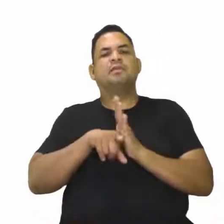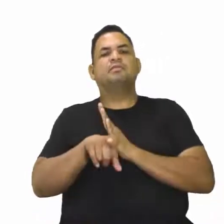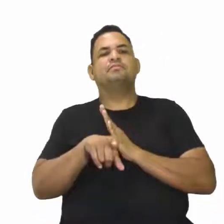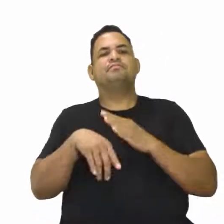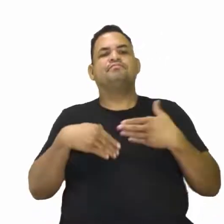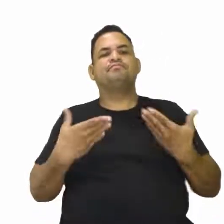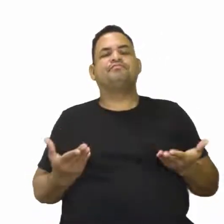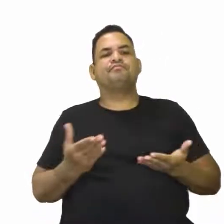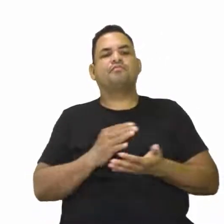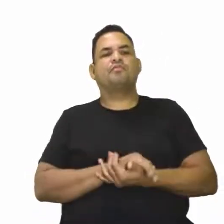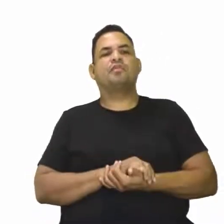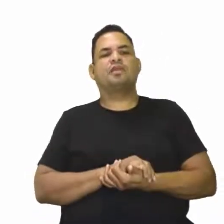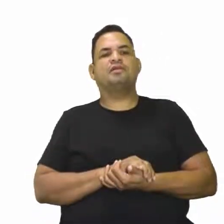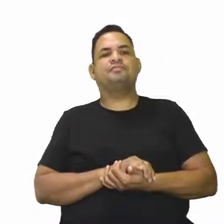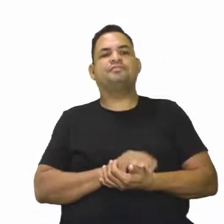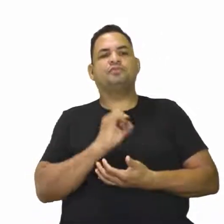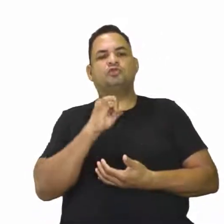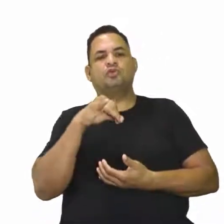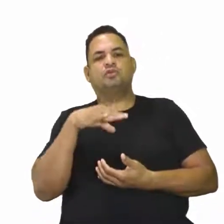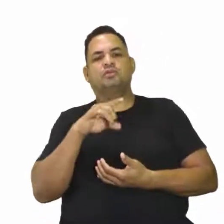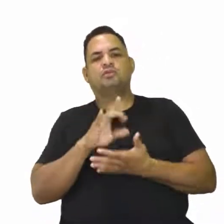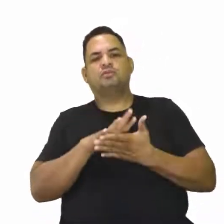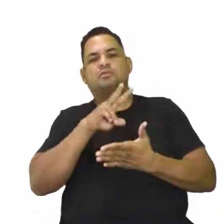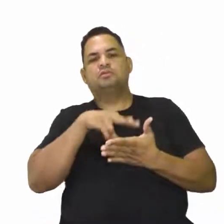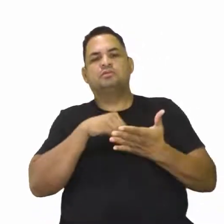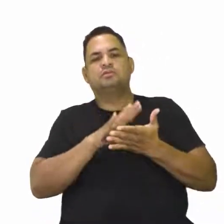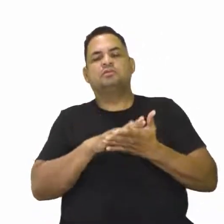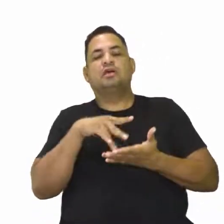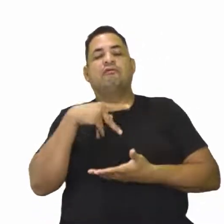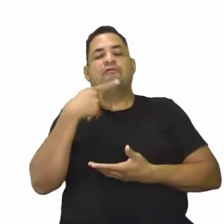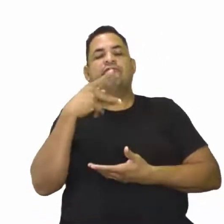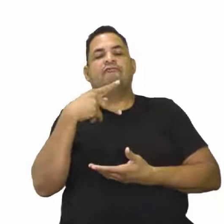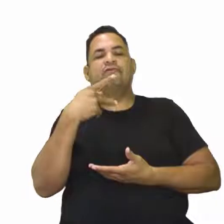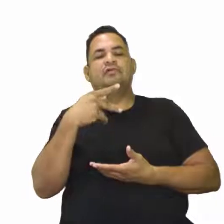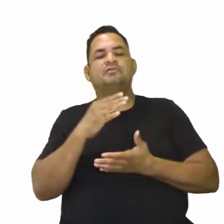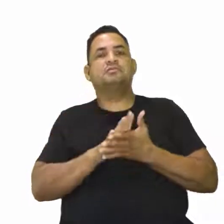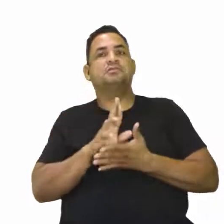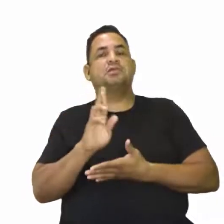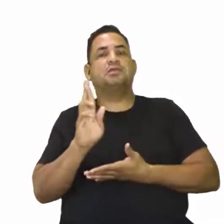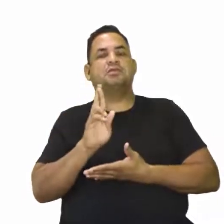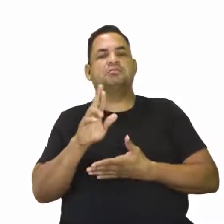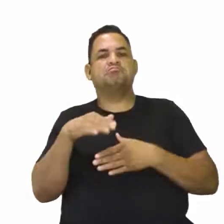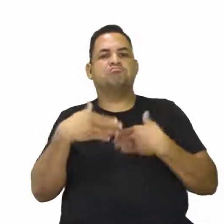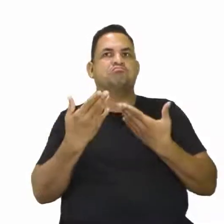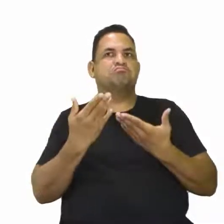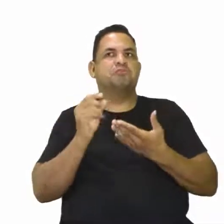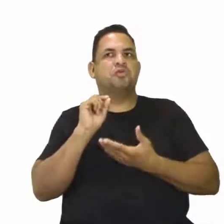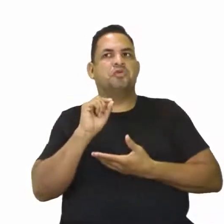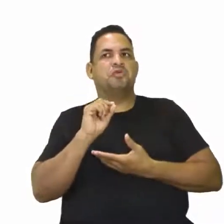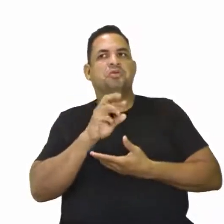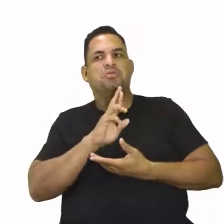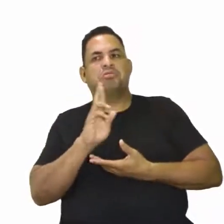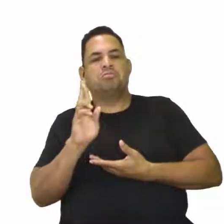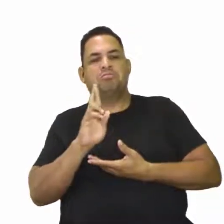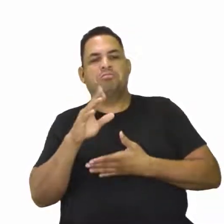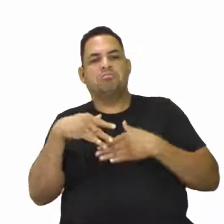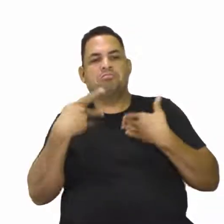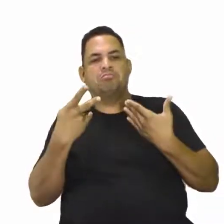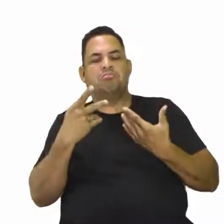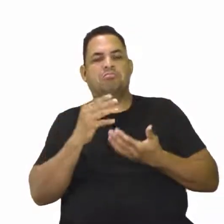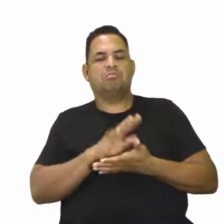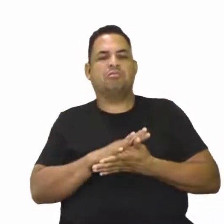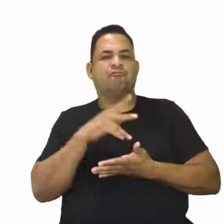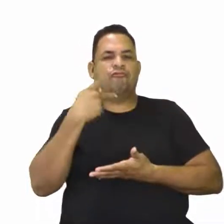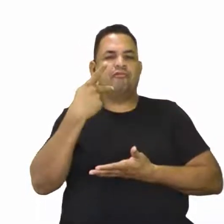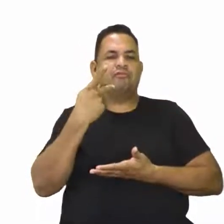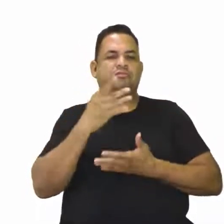pergunta: o soneto lido está se referindo a quê ou a quem? Ele está falando, ele